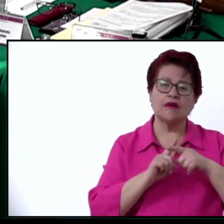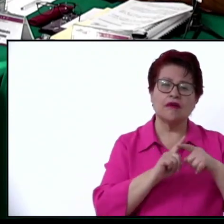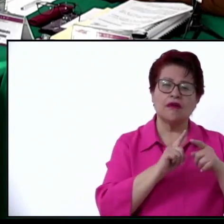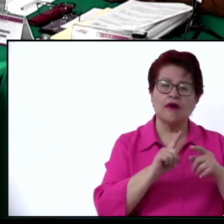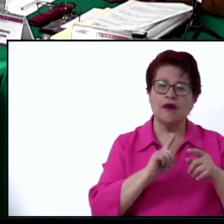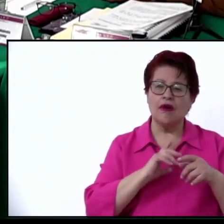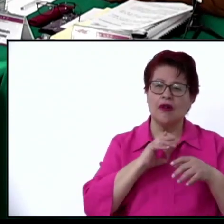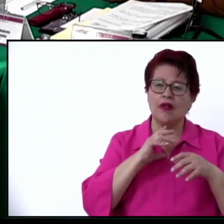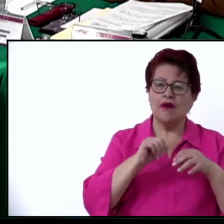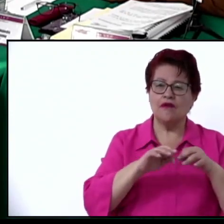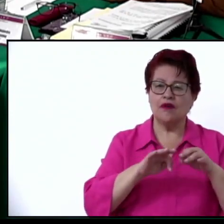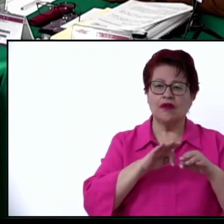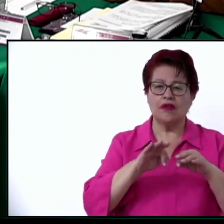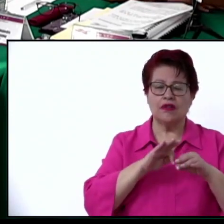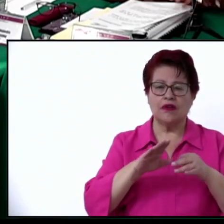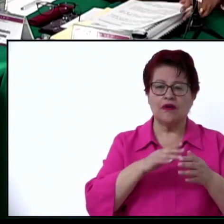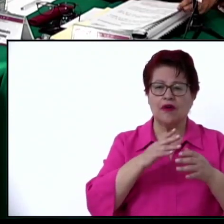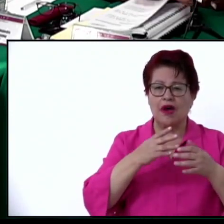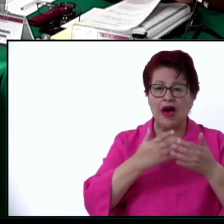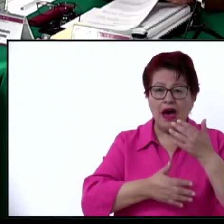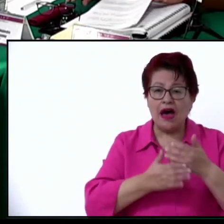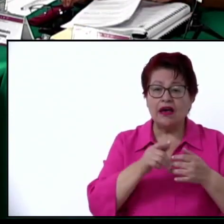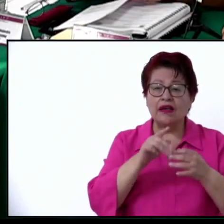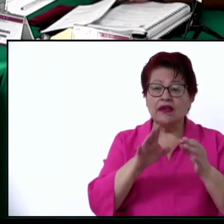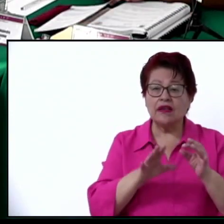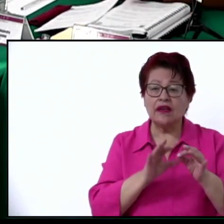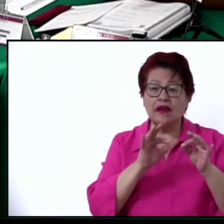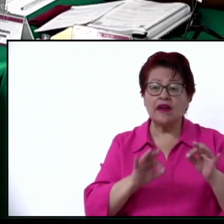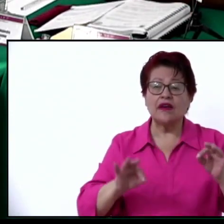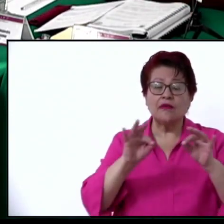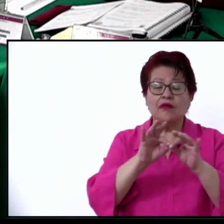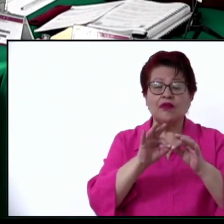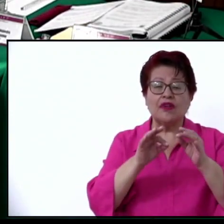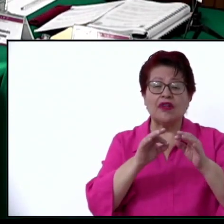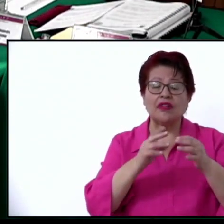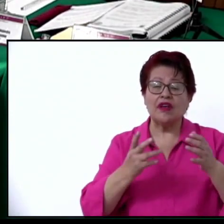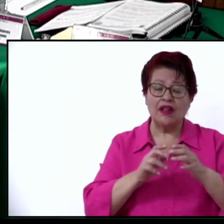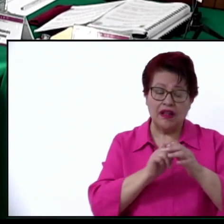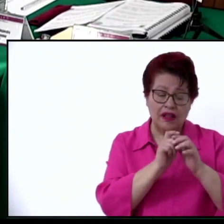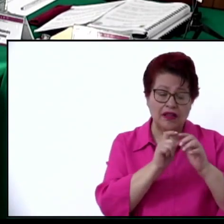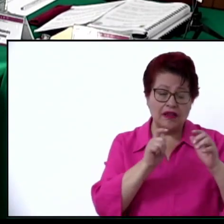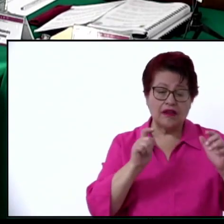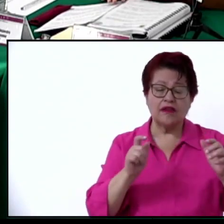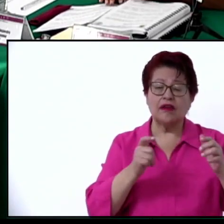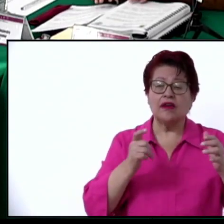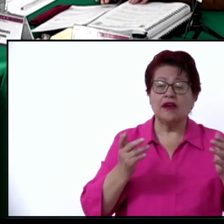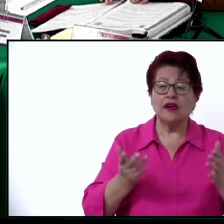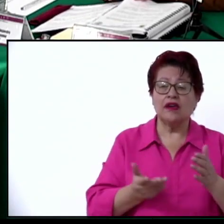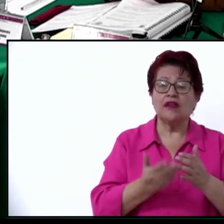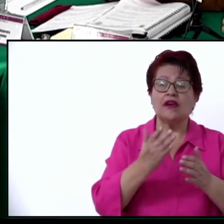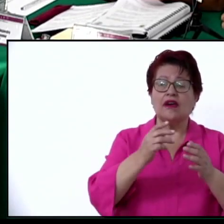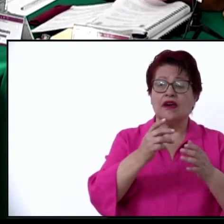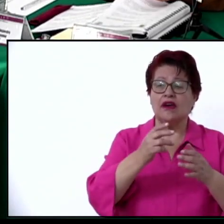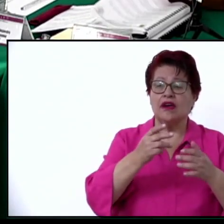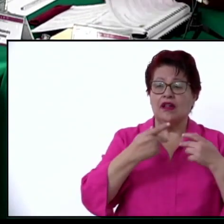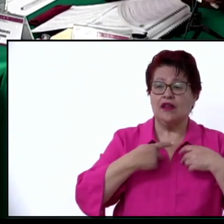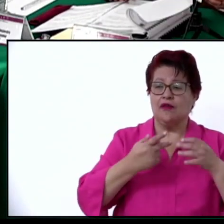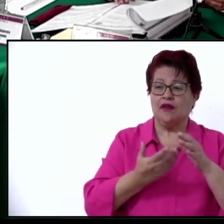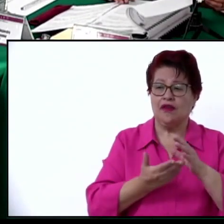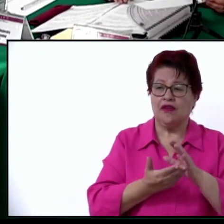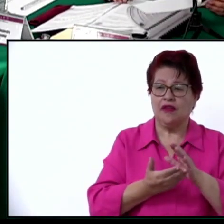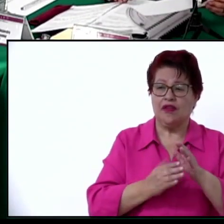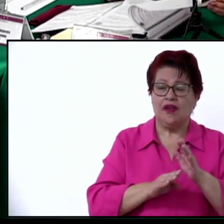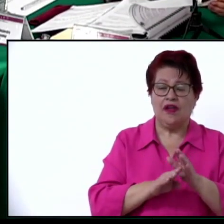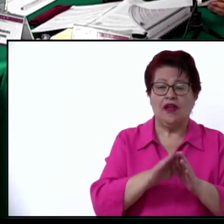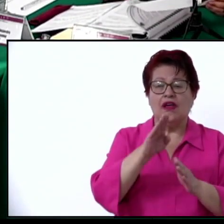la fuerza laboral desempeña un papel fundamental en el desarrollo y crecimiento de nuestra sociedad. Se